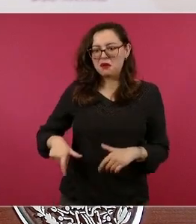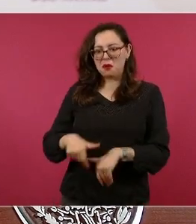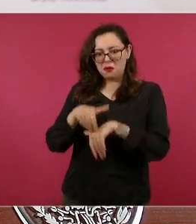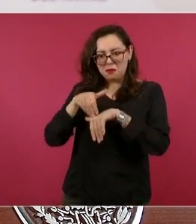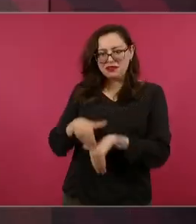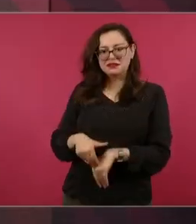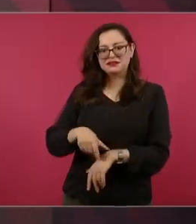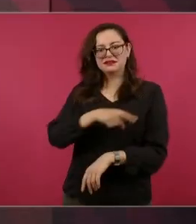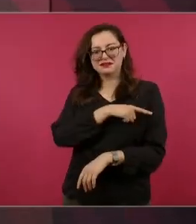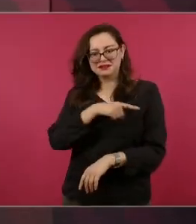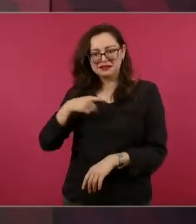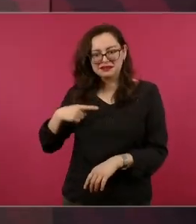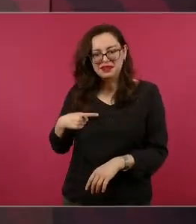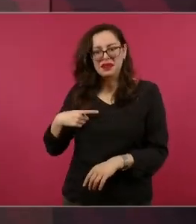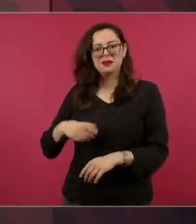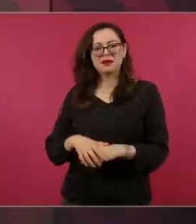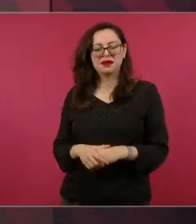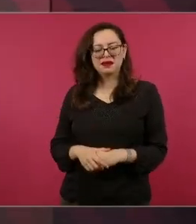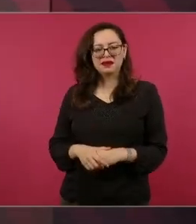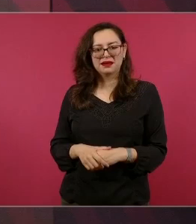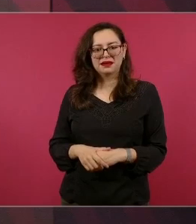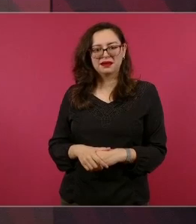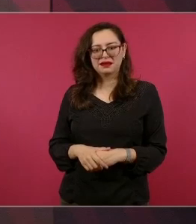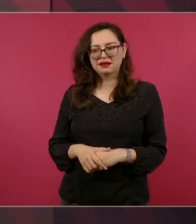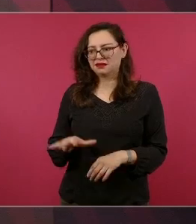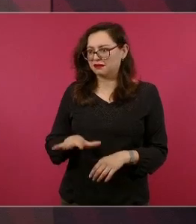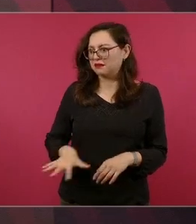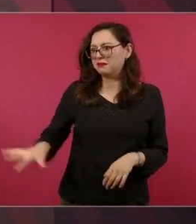que sea el pueblo el soberano.